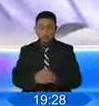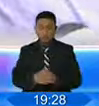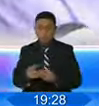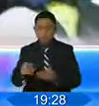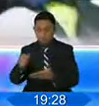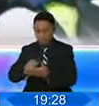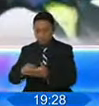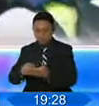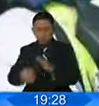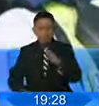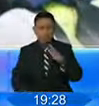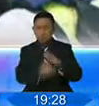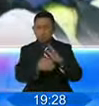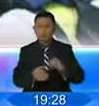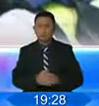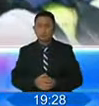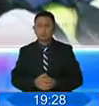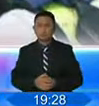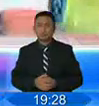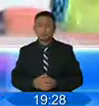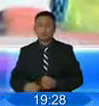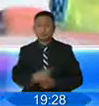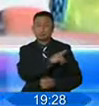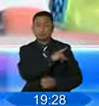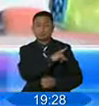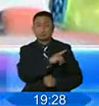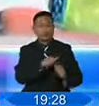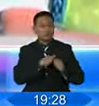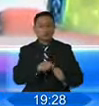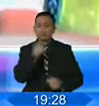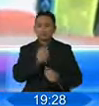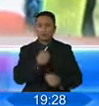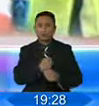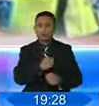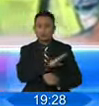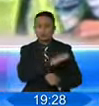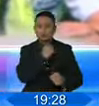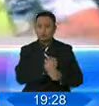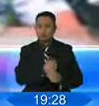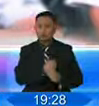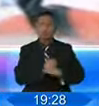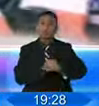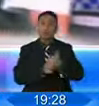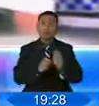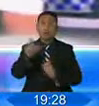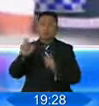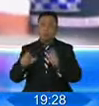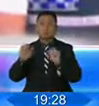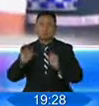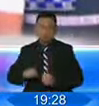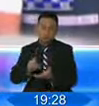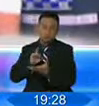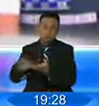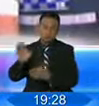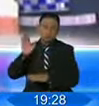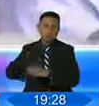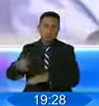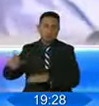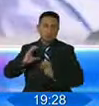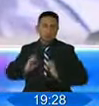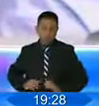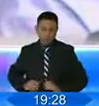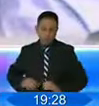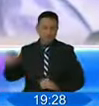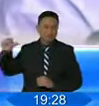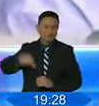inmediatamente al sistema. Aclarando así que el agente se mantiene en la institución, no así otros que fueron despedidos porque sus conductas no estaban